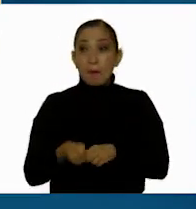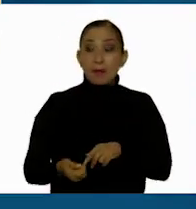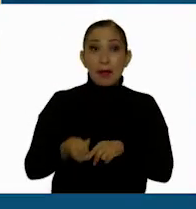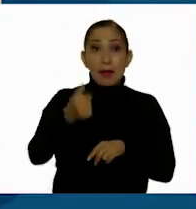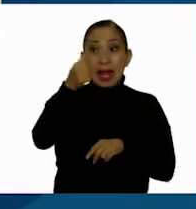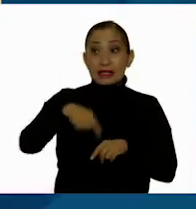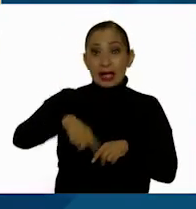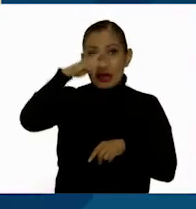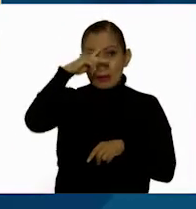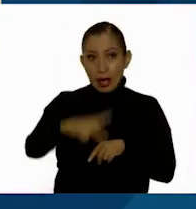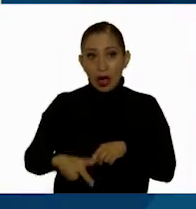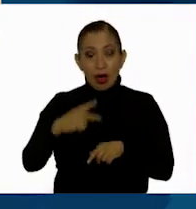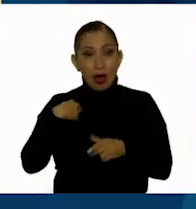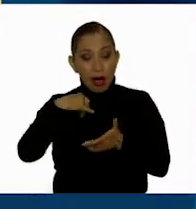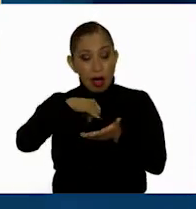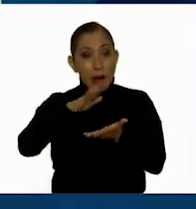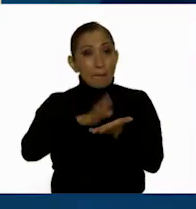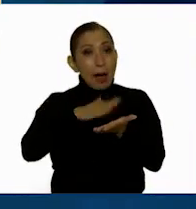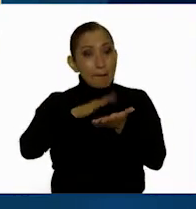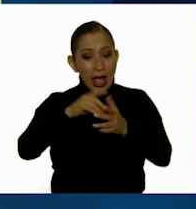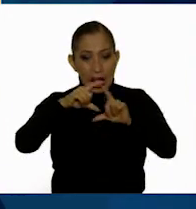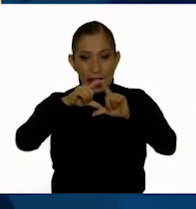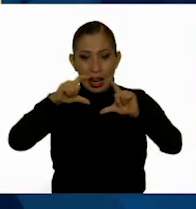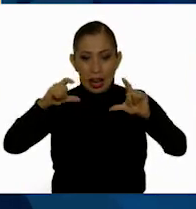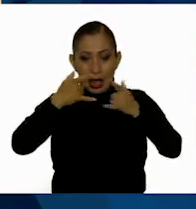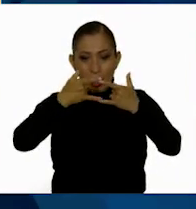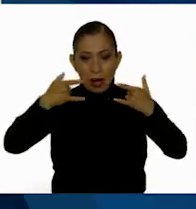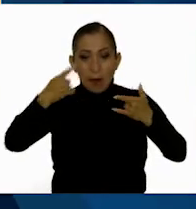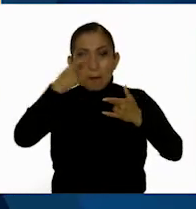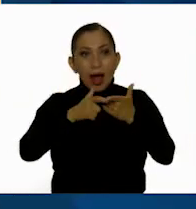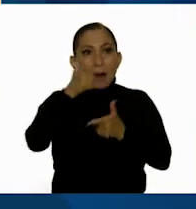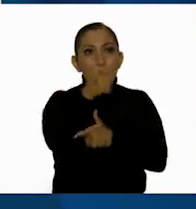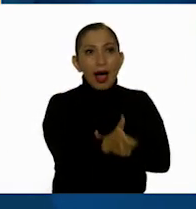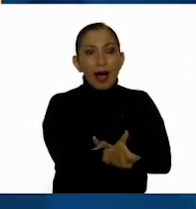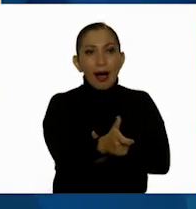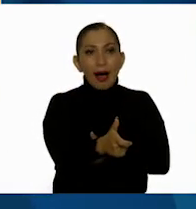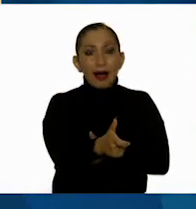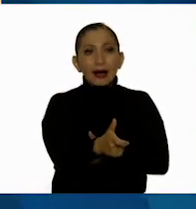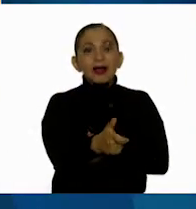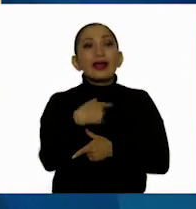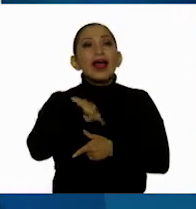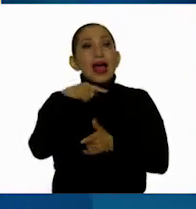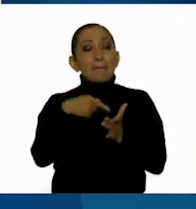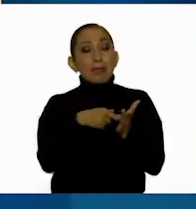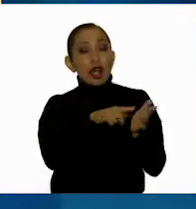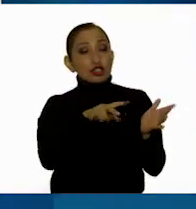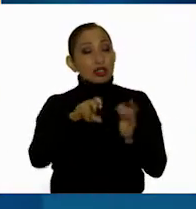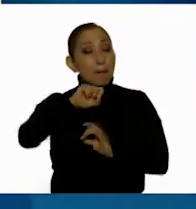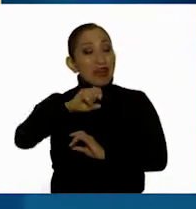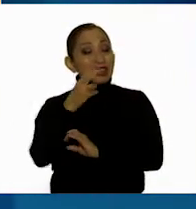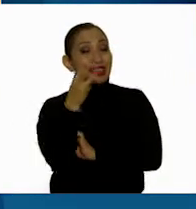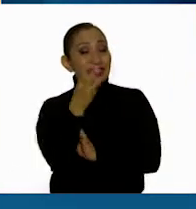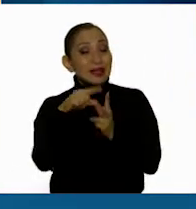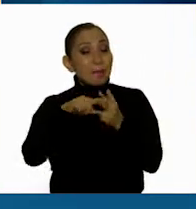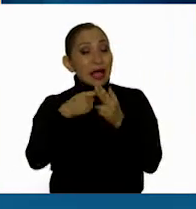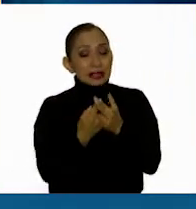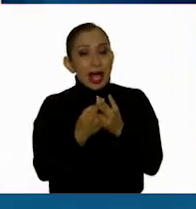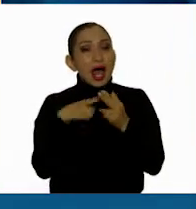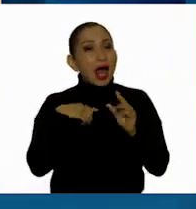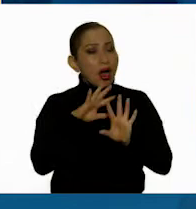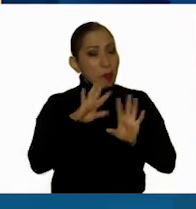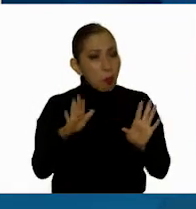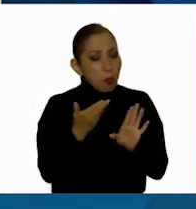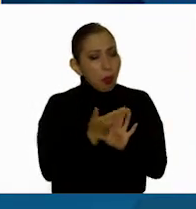vez en México se imprimió papel moneda como instrumento de pago. En enero de 1823 comenzaron a circular,